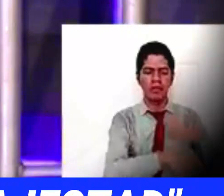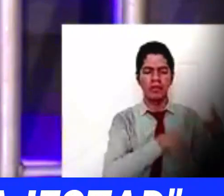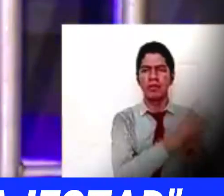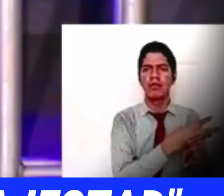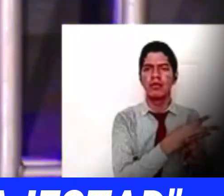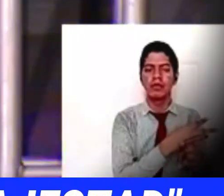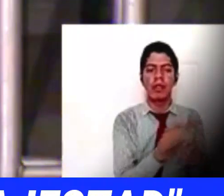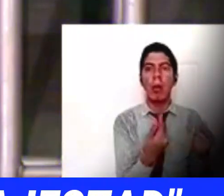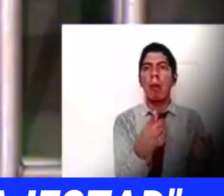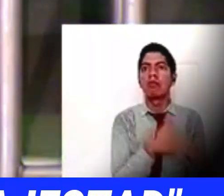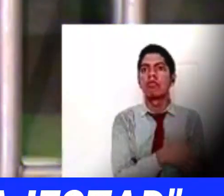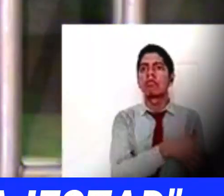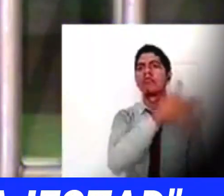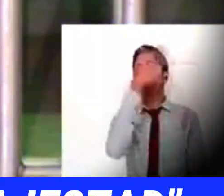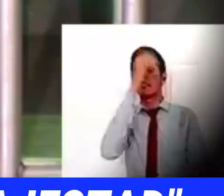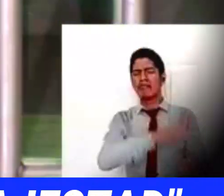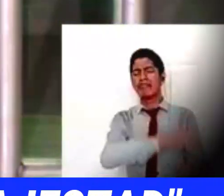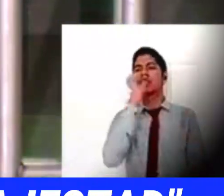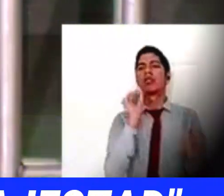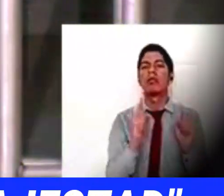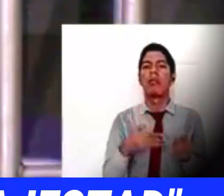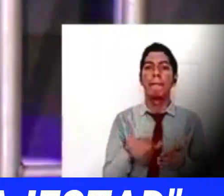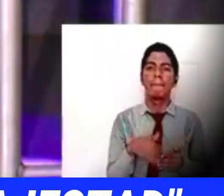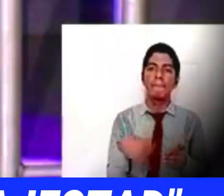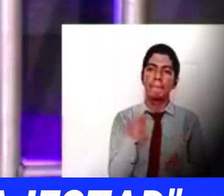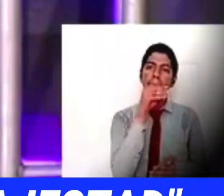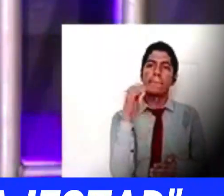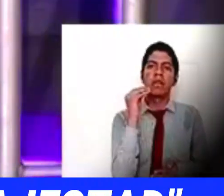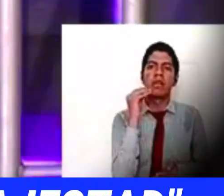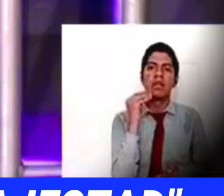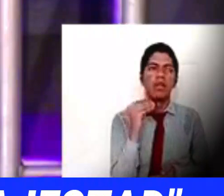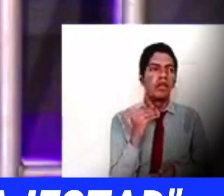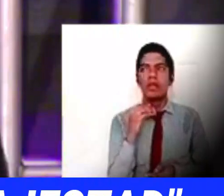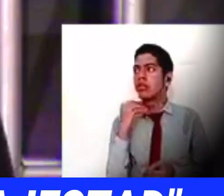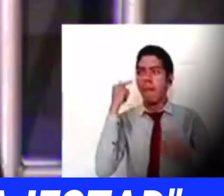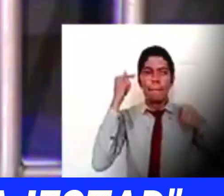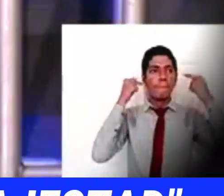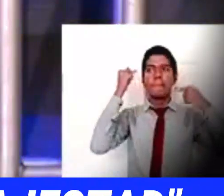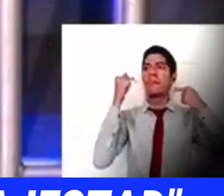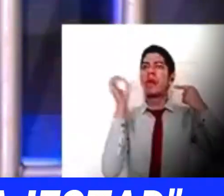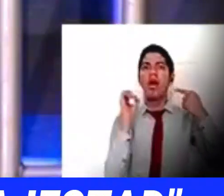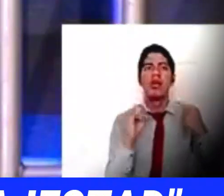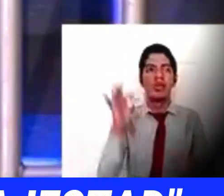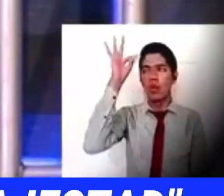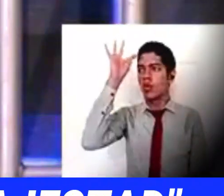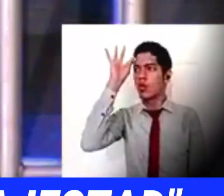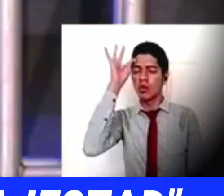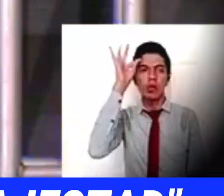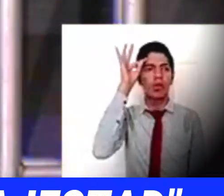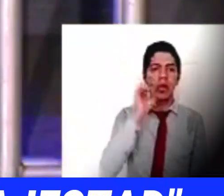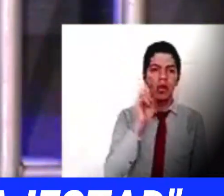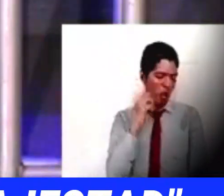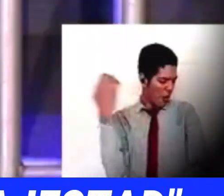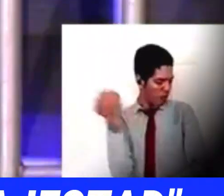pero faltos de todo, al borde de la locura, consumiendo drogas, inyectándose en las venas para tener poquitos